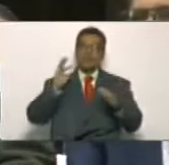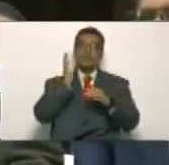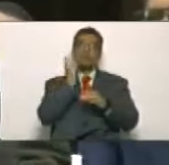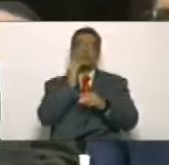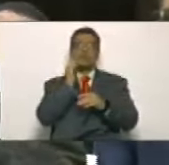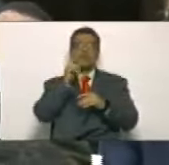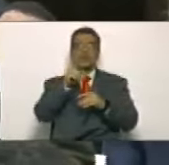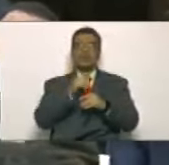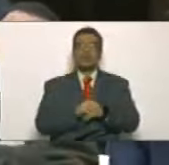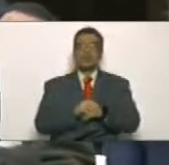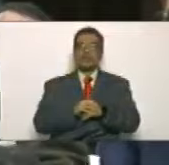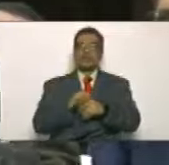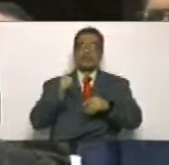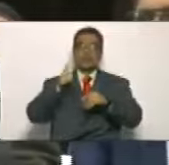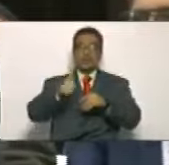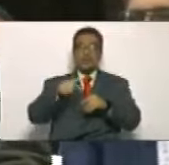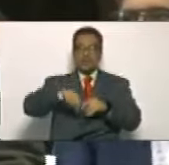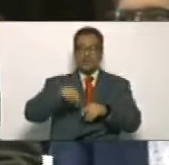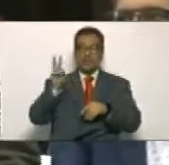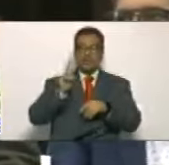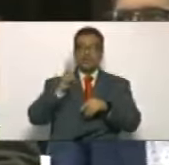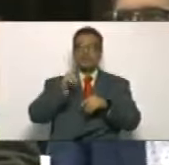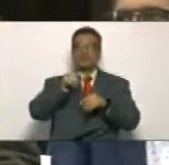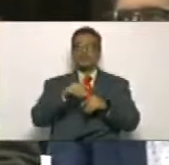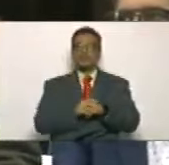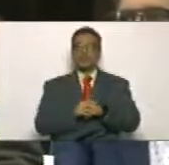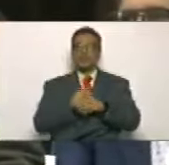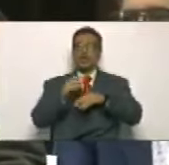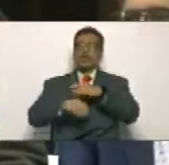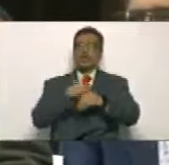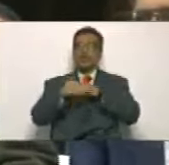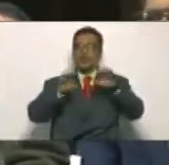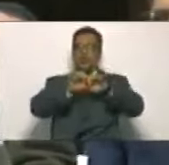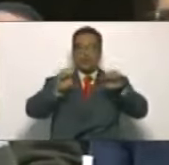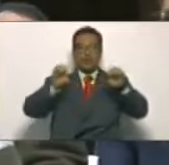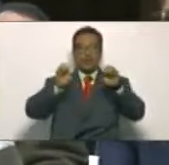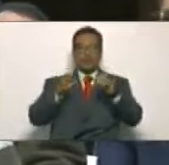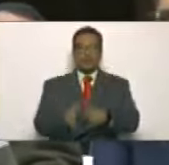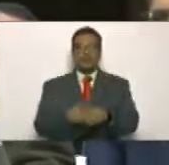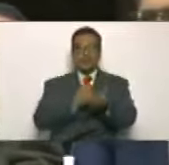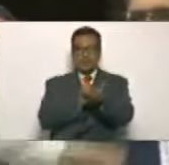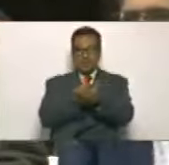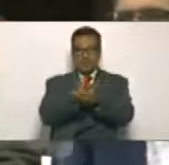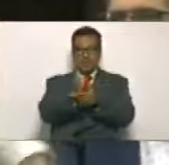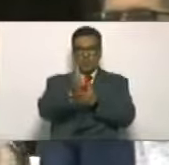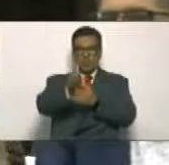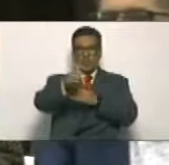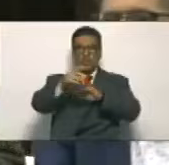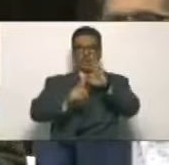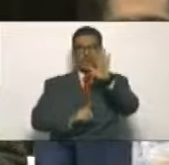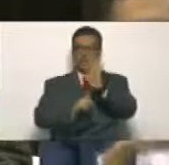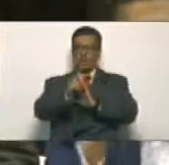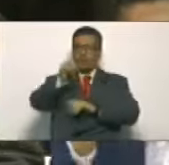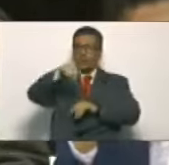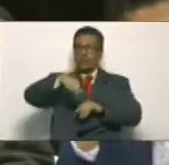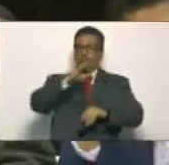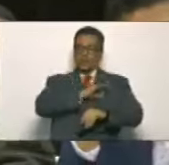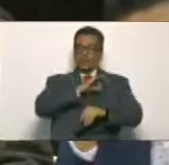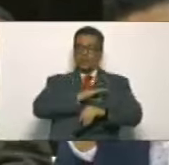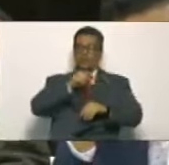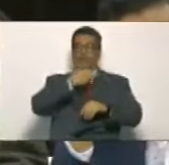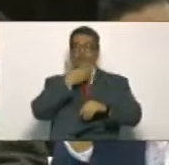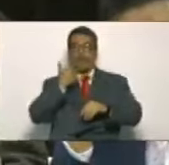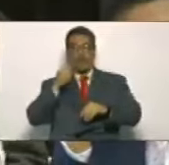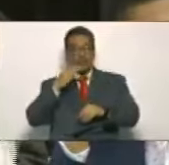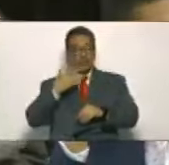ejemplos para la tradición venezolana de cómo la educación es un camino de ascenso social en el